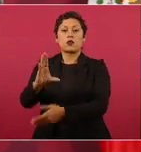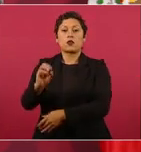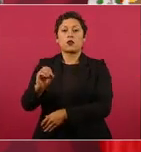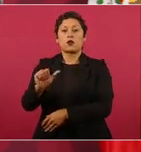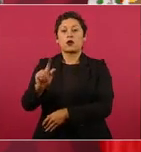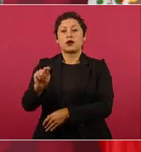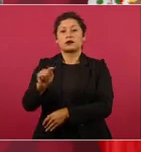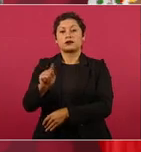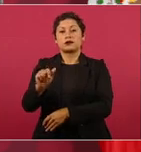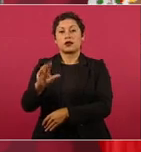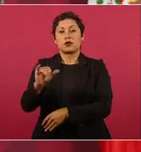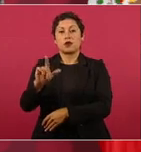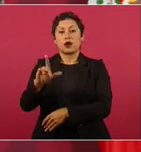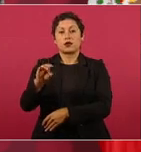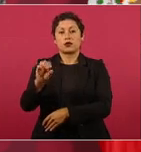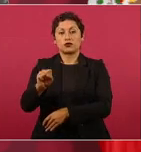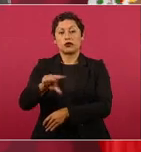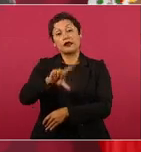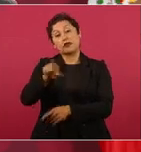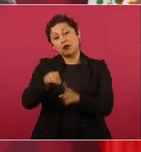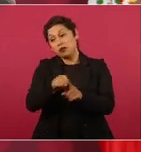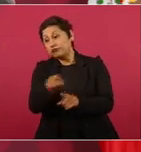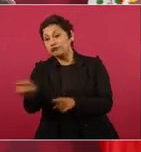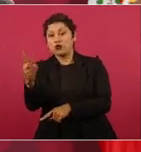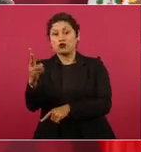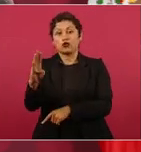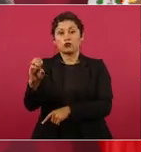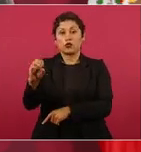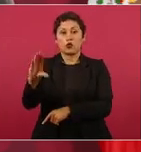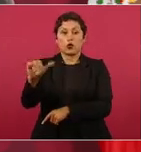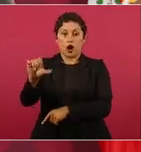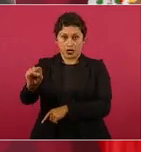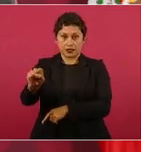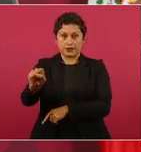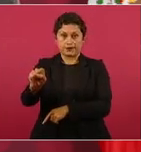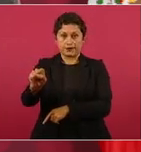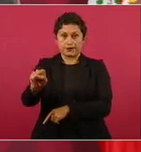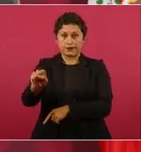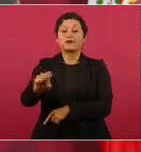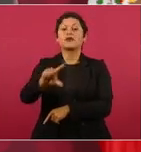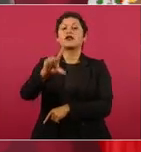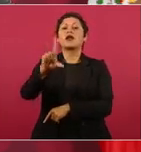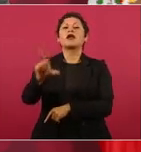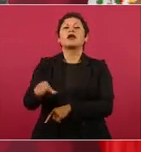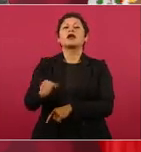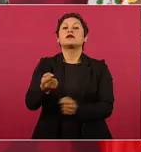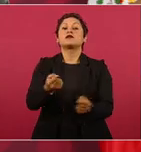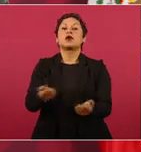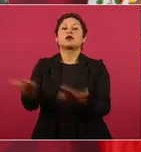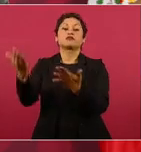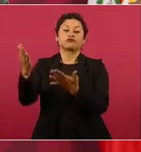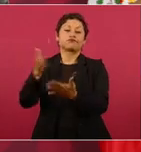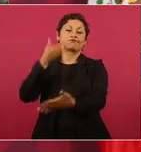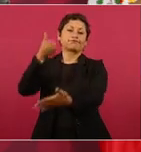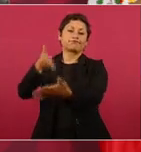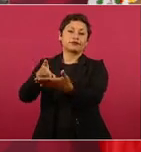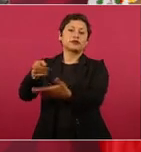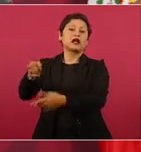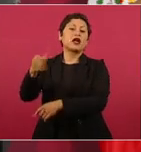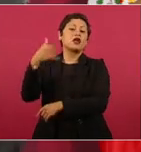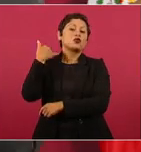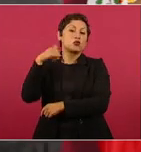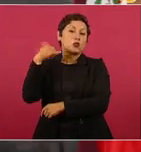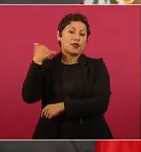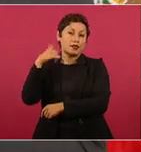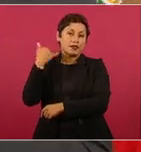y de ahí a Dos Bocas y por tierra hasta la península. Esa